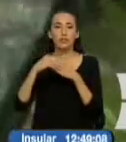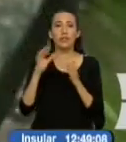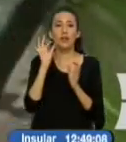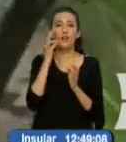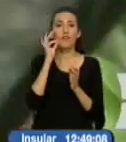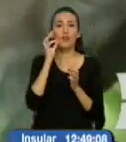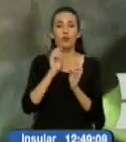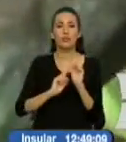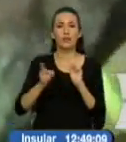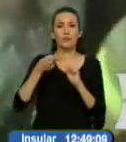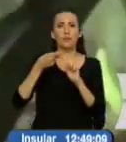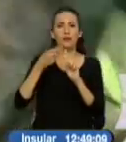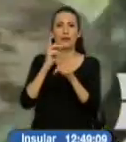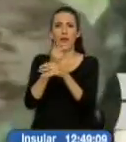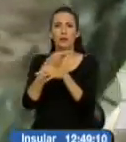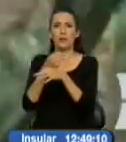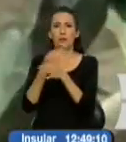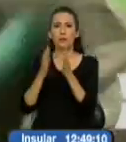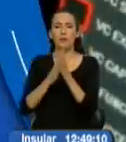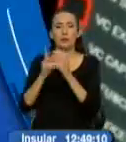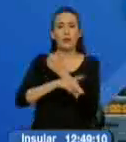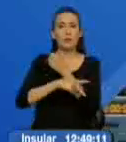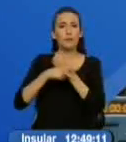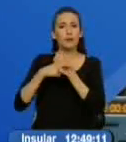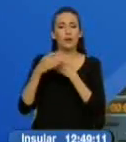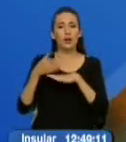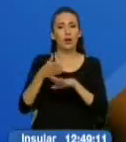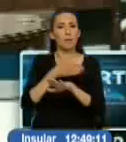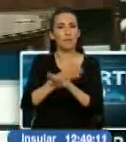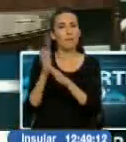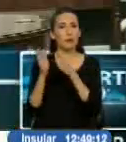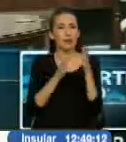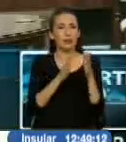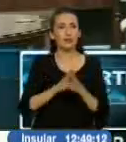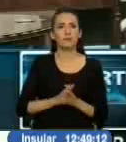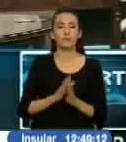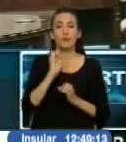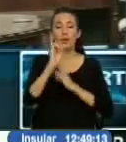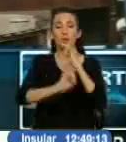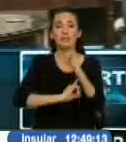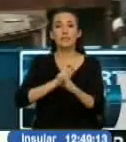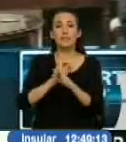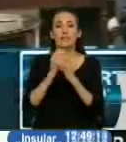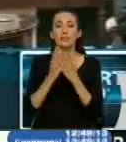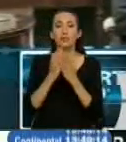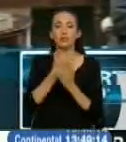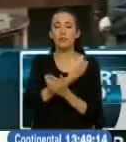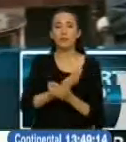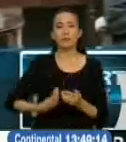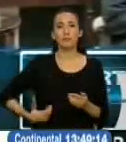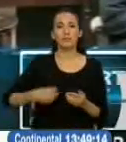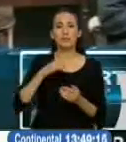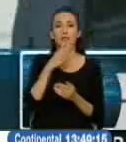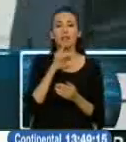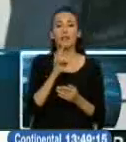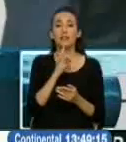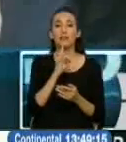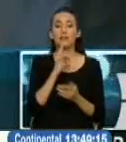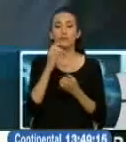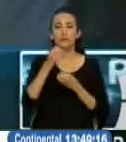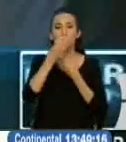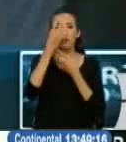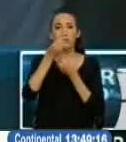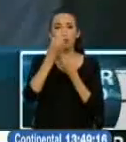como el primer producto exportable no petrolero del país. En lo internacional, el presidente Donald Trump reveló información